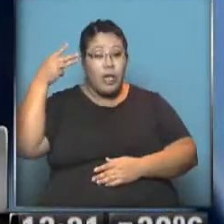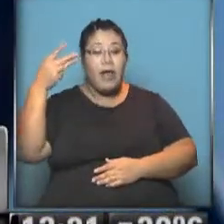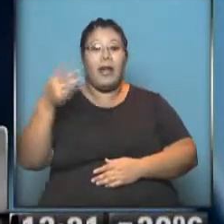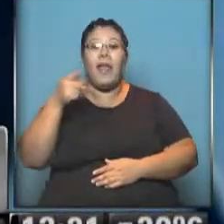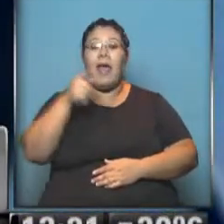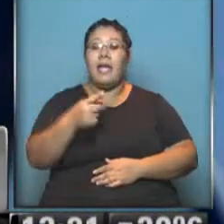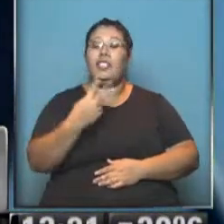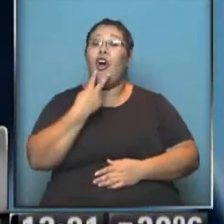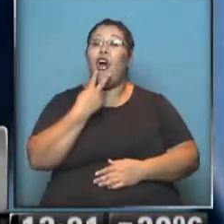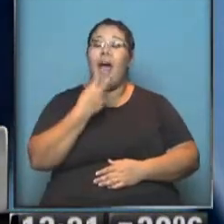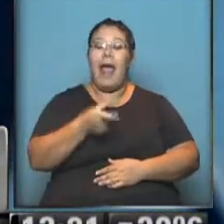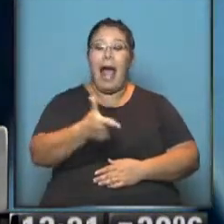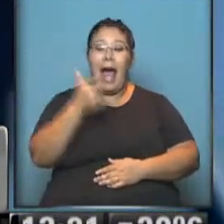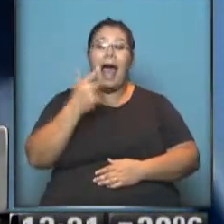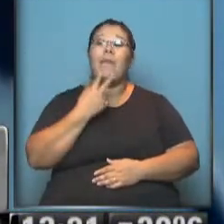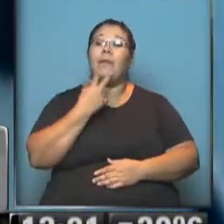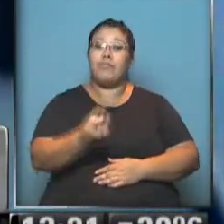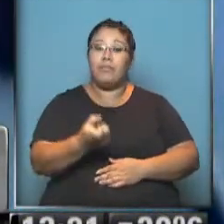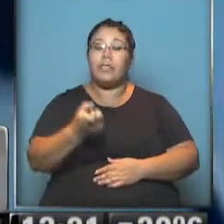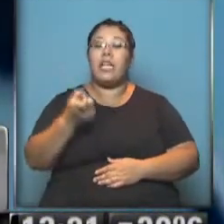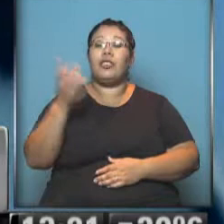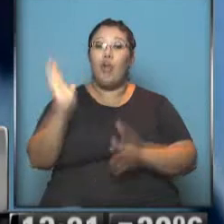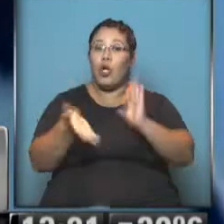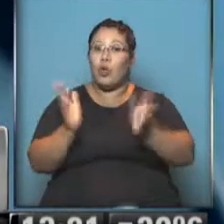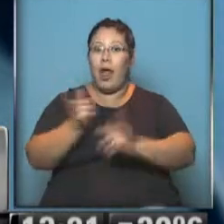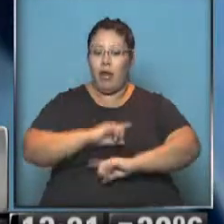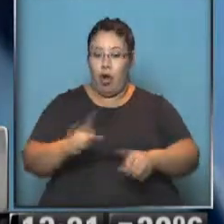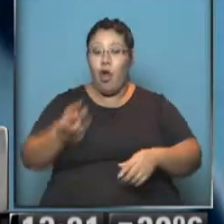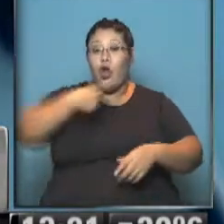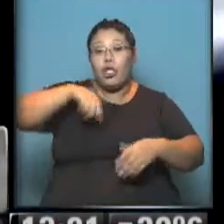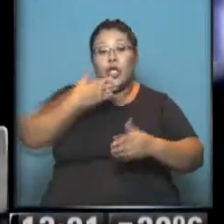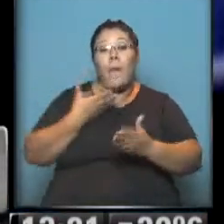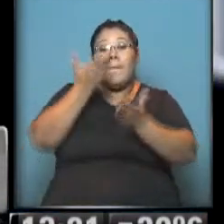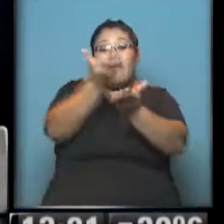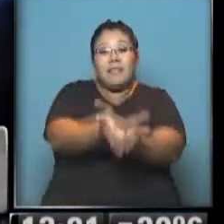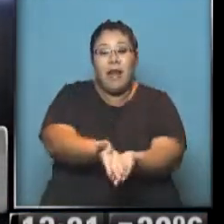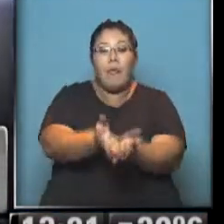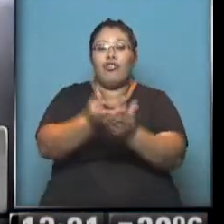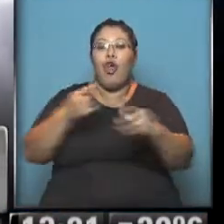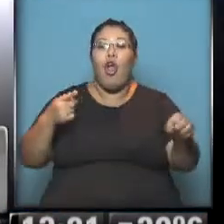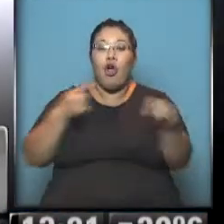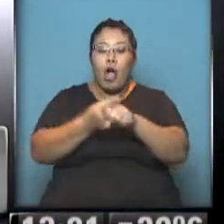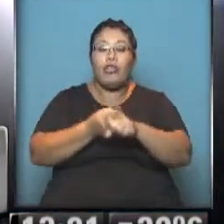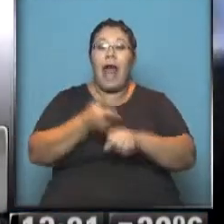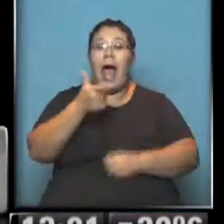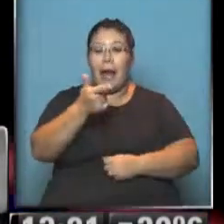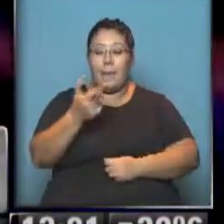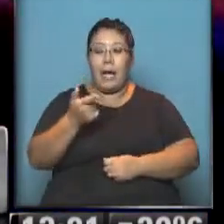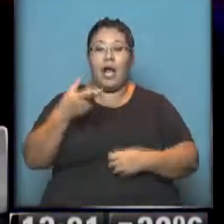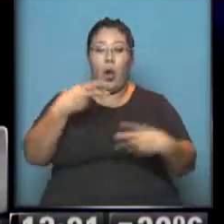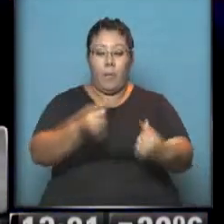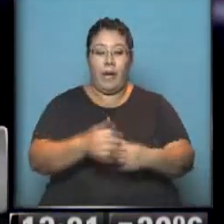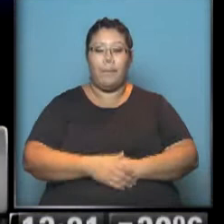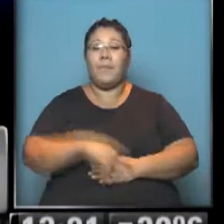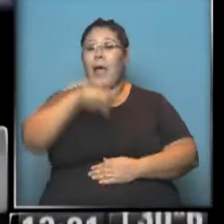tener un arma de tortura y así nosotros presentamos el amparo para impedirlo. Macri las quiere, las quiso siempre, cada vez que